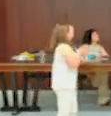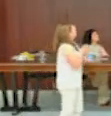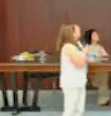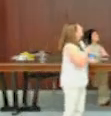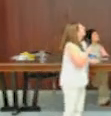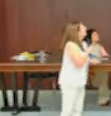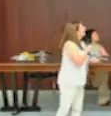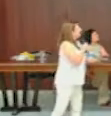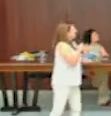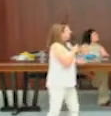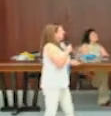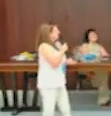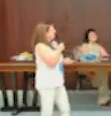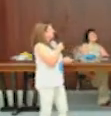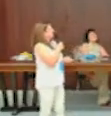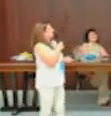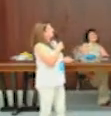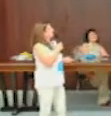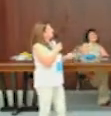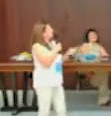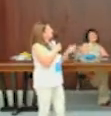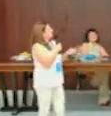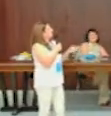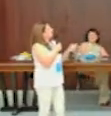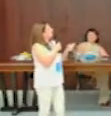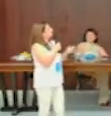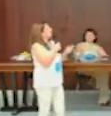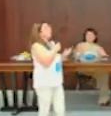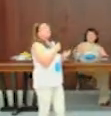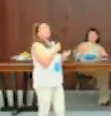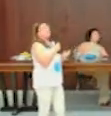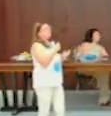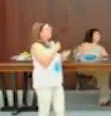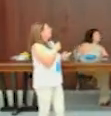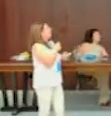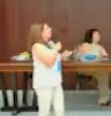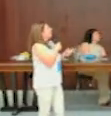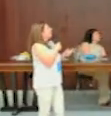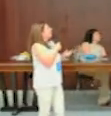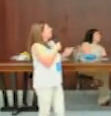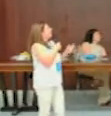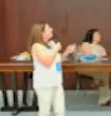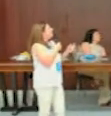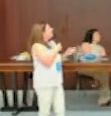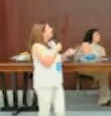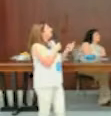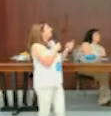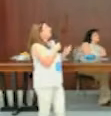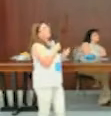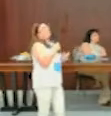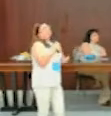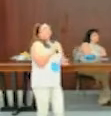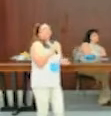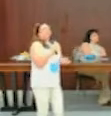Esto me gustó. El arte de la medicina consiste en mantener al paciente en buen estado de ánimo mientras la naturaleza lo